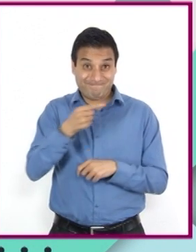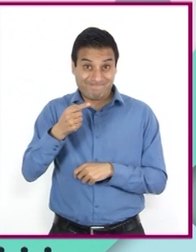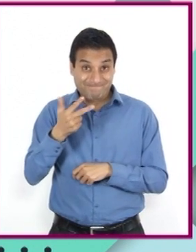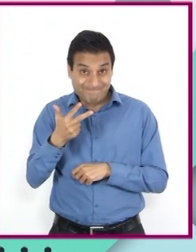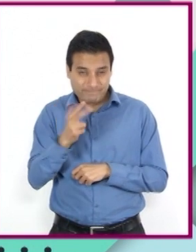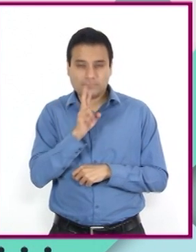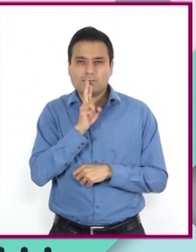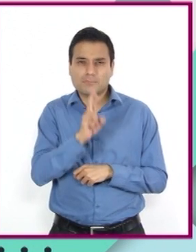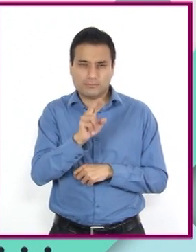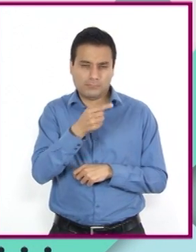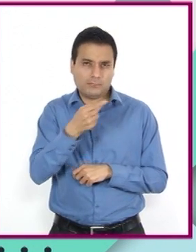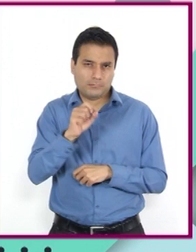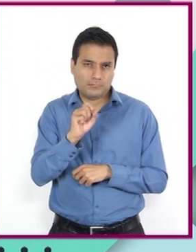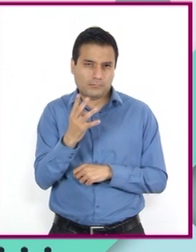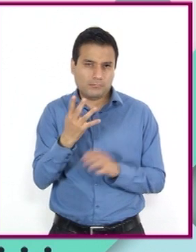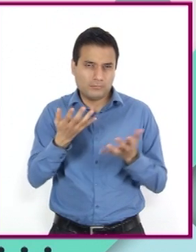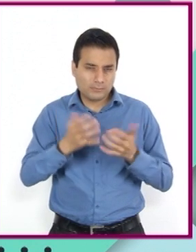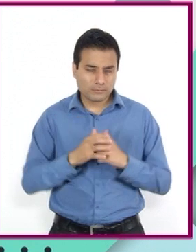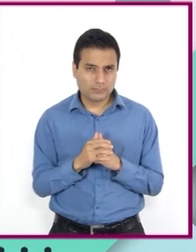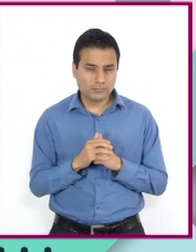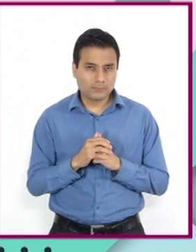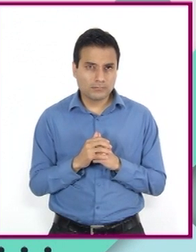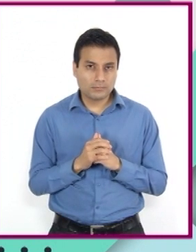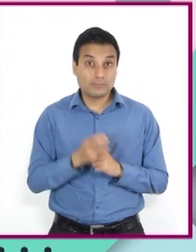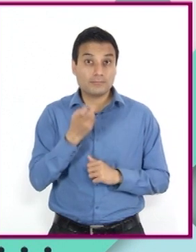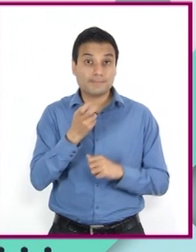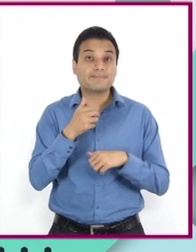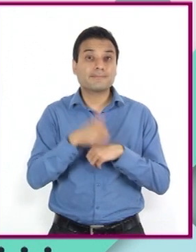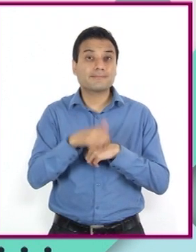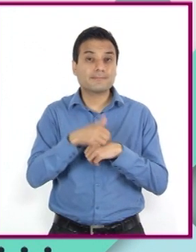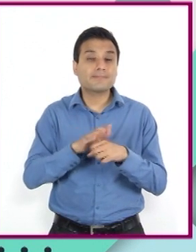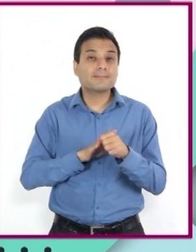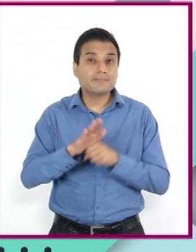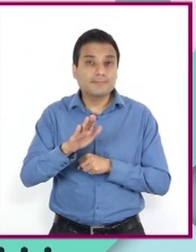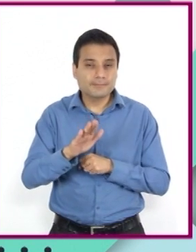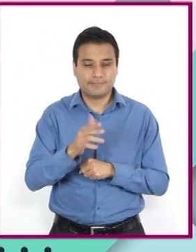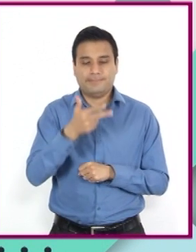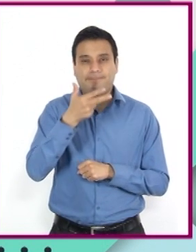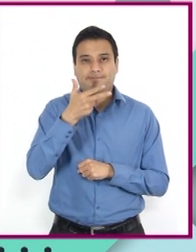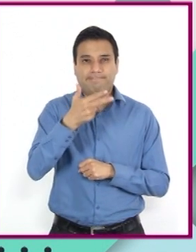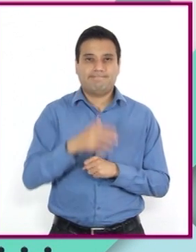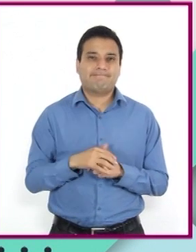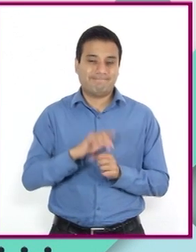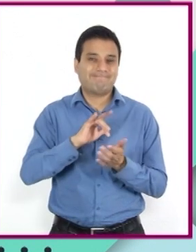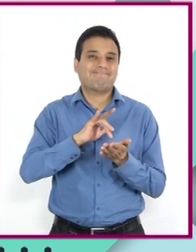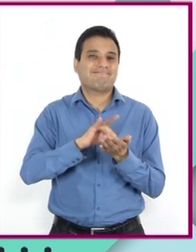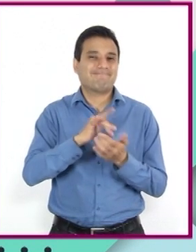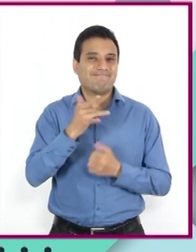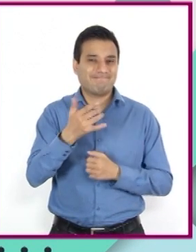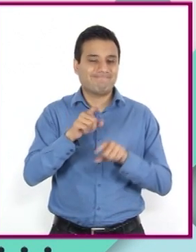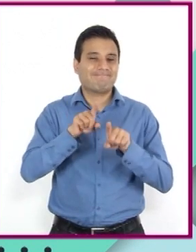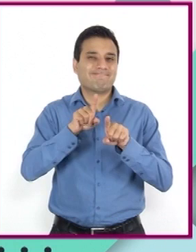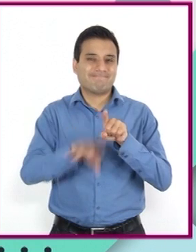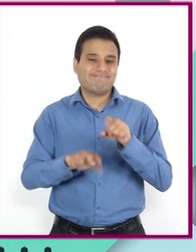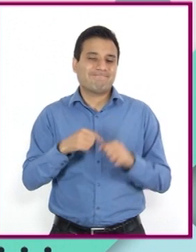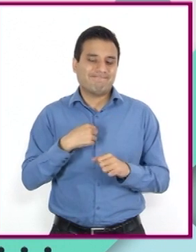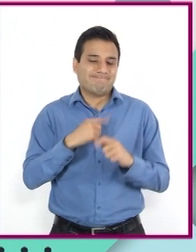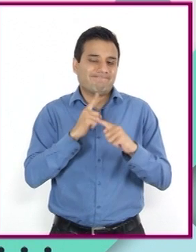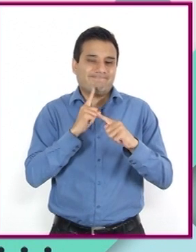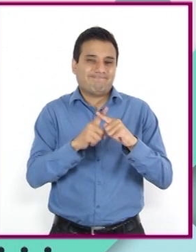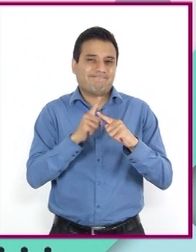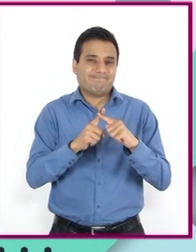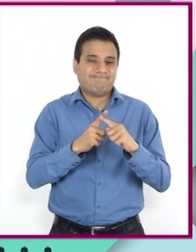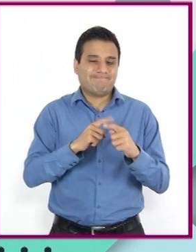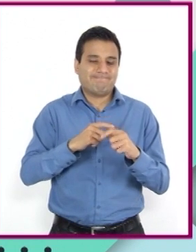resultado 64 negativo. Ese número es 8. Gracias, hermana. Sí sé multiplicar números